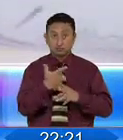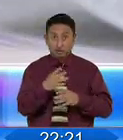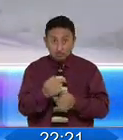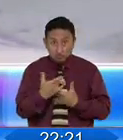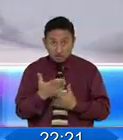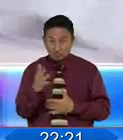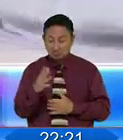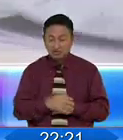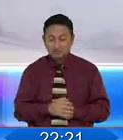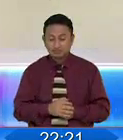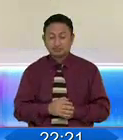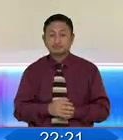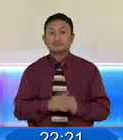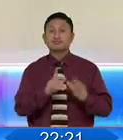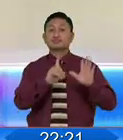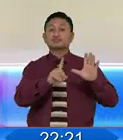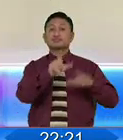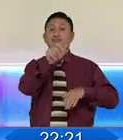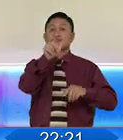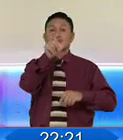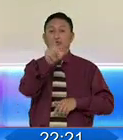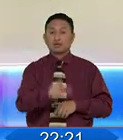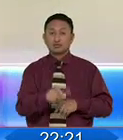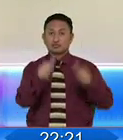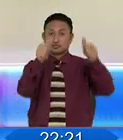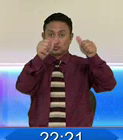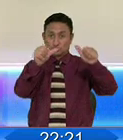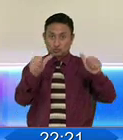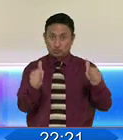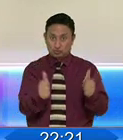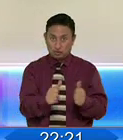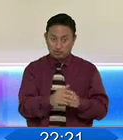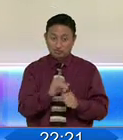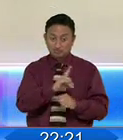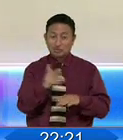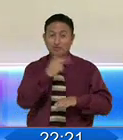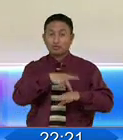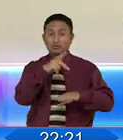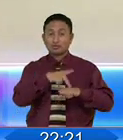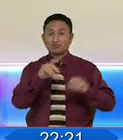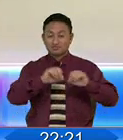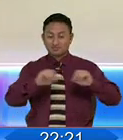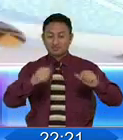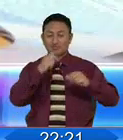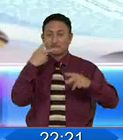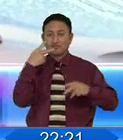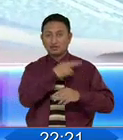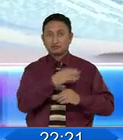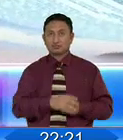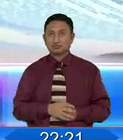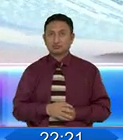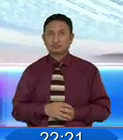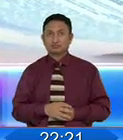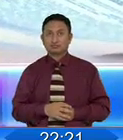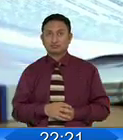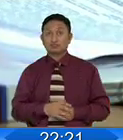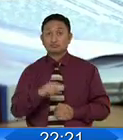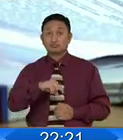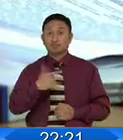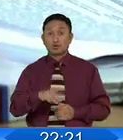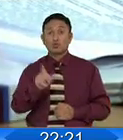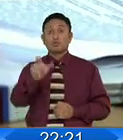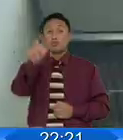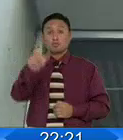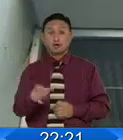6 serían los cirujanos plástikos que habrían estado ejerciendo la profesión con títulos falsos lo que ya cobró una vida